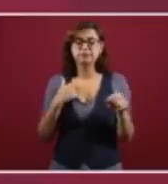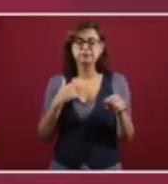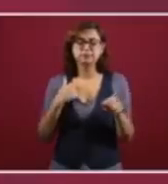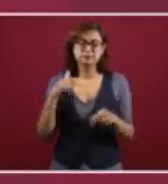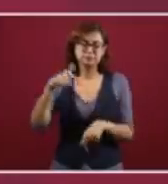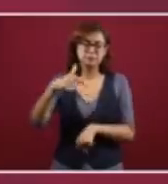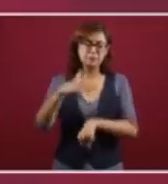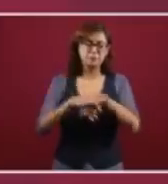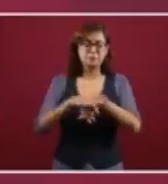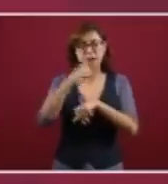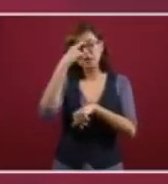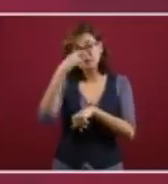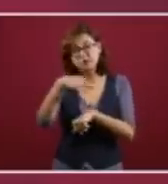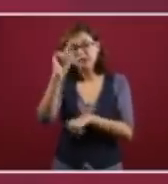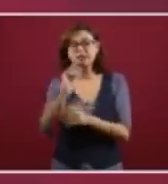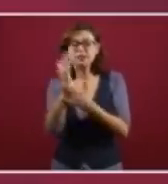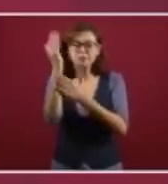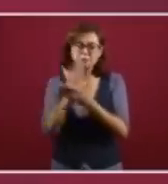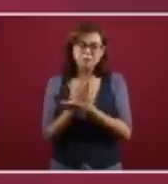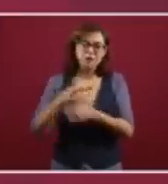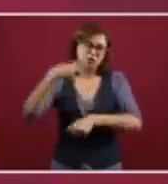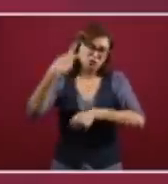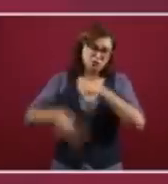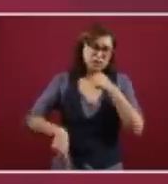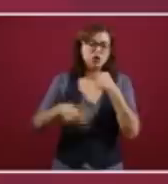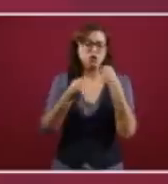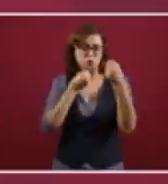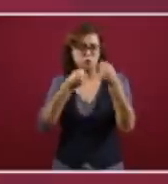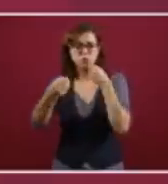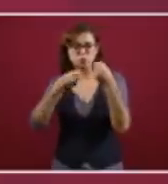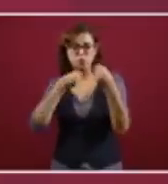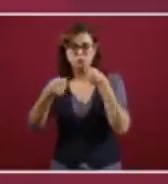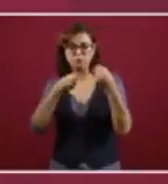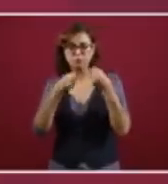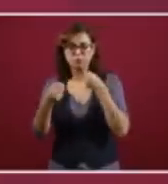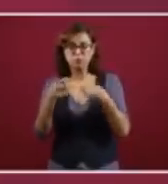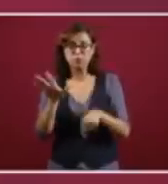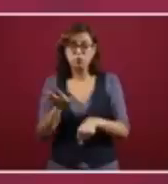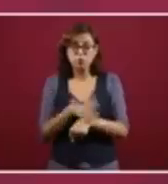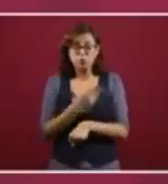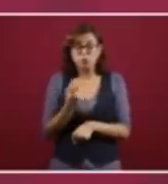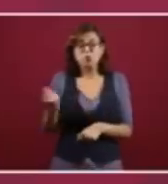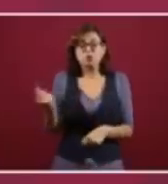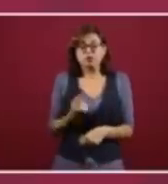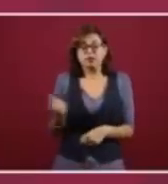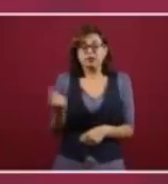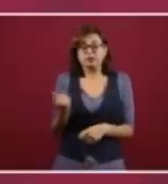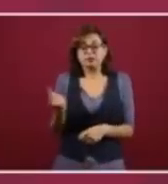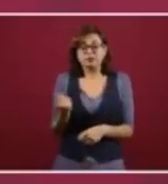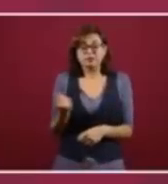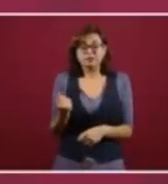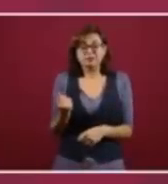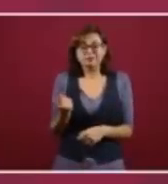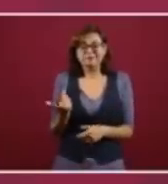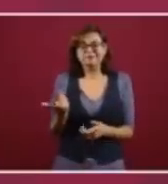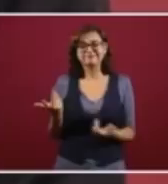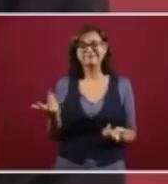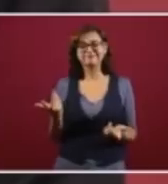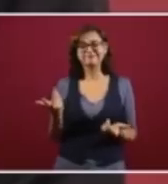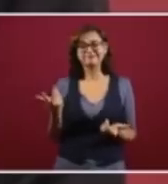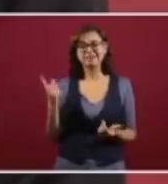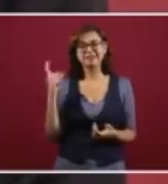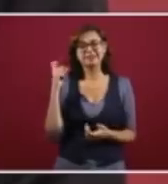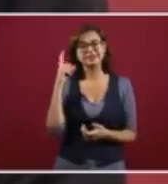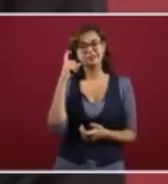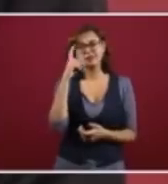sencillo, menos riesgoso hacer periodismo, porque era muy difícil